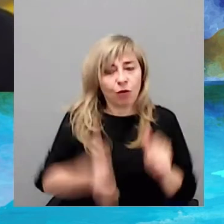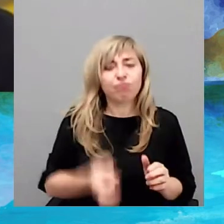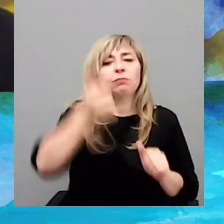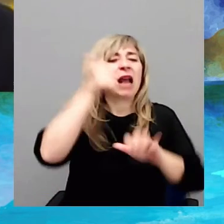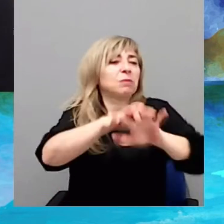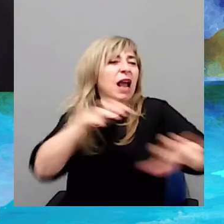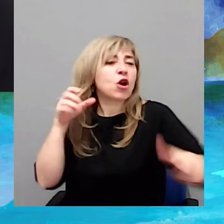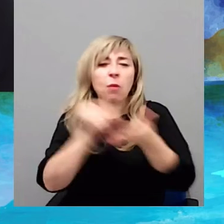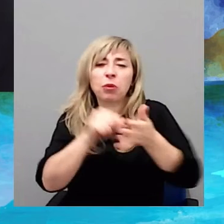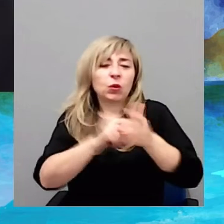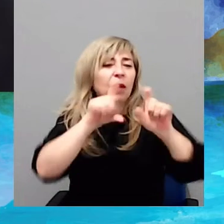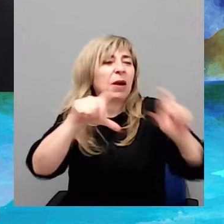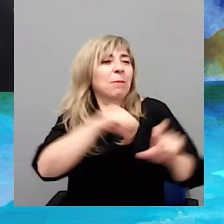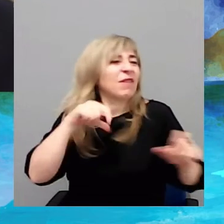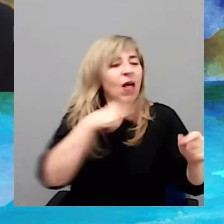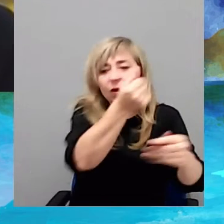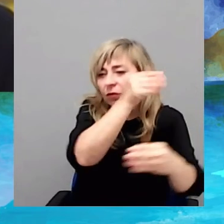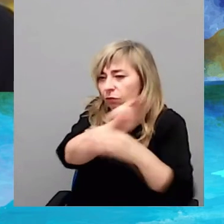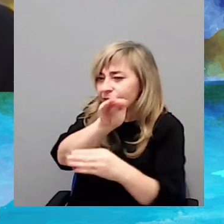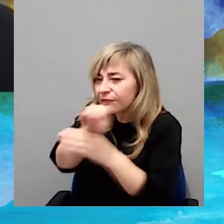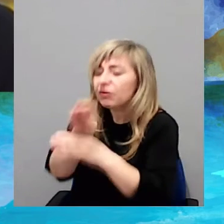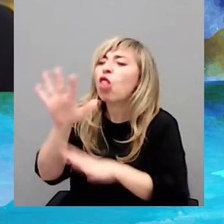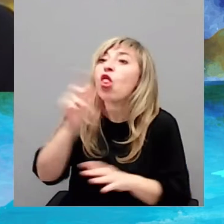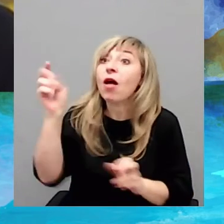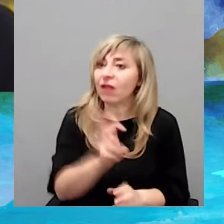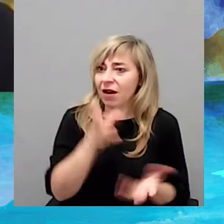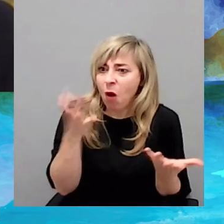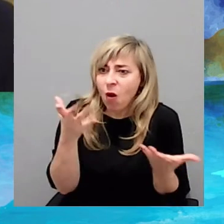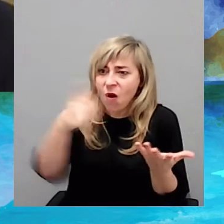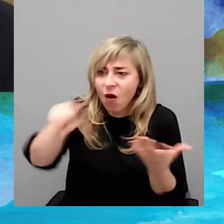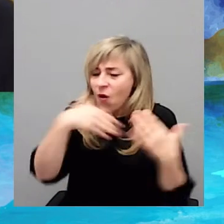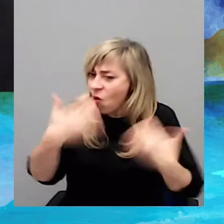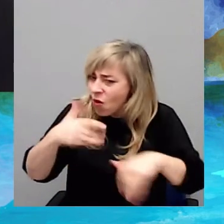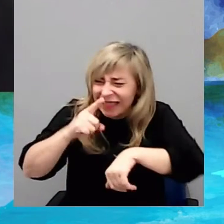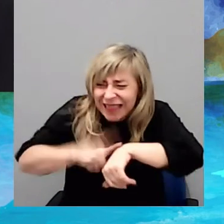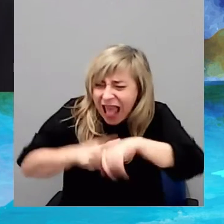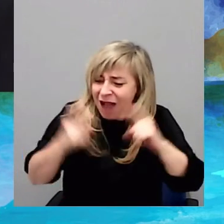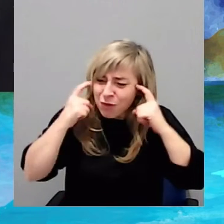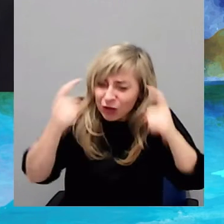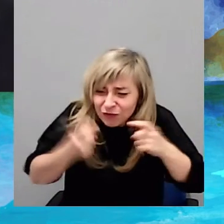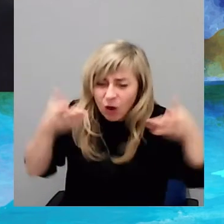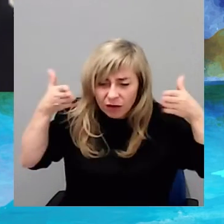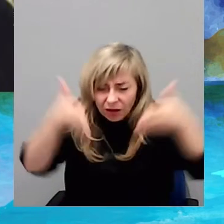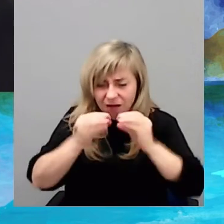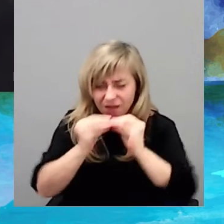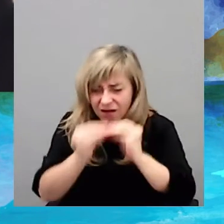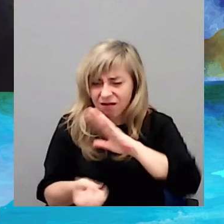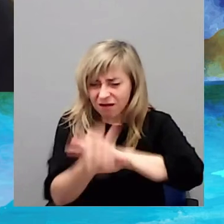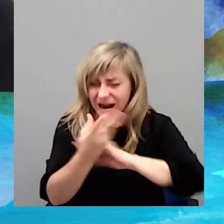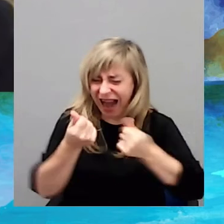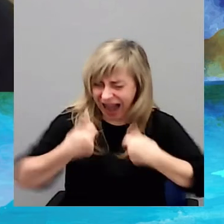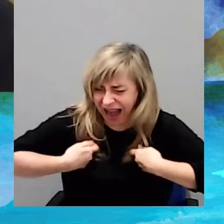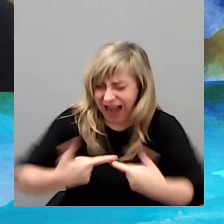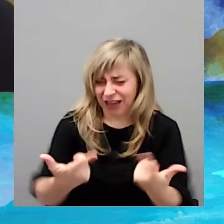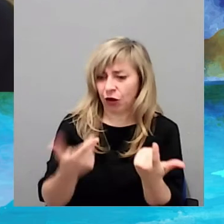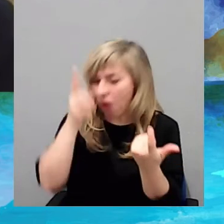Le companies? vamos, le dedicáis muchísimo tiempo, muchísimo esfuerzo I y realize that you además put in a lot of time and requiere de verdad, effort, aunque no